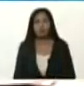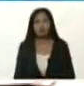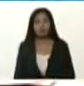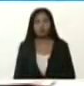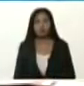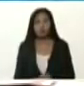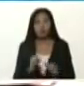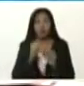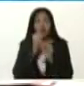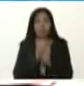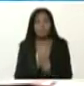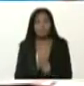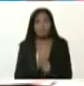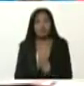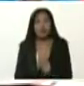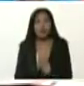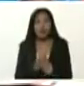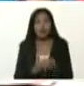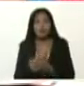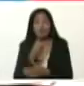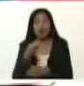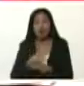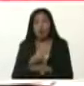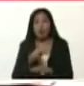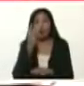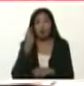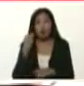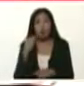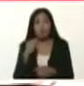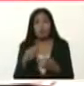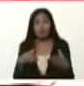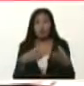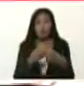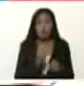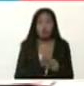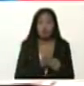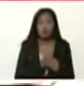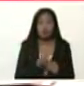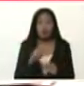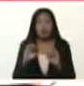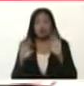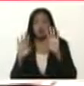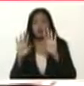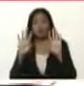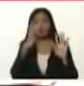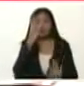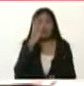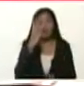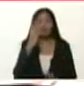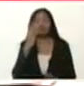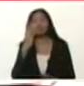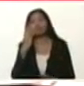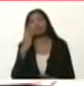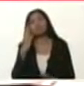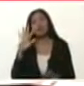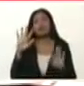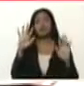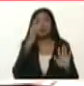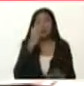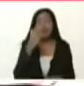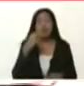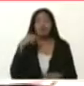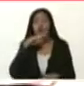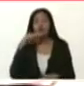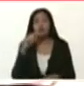Quedó a la espera del resto de los gobernadores y gobernadoras. Pero en esta ronda de trabajo de hoy, 15 de octubre, procedo a